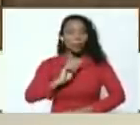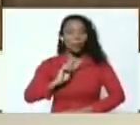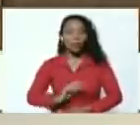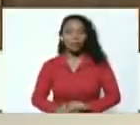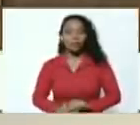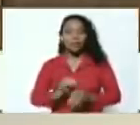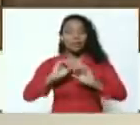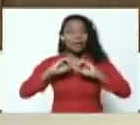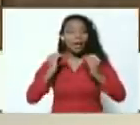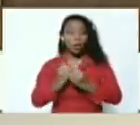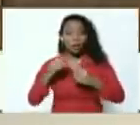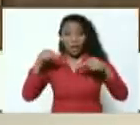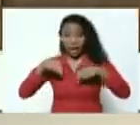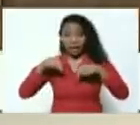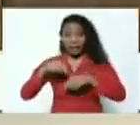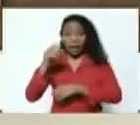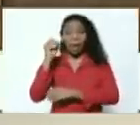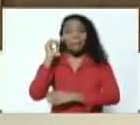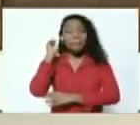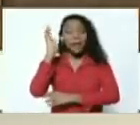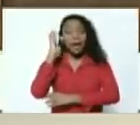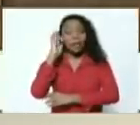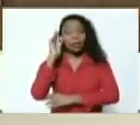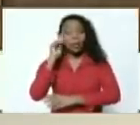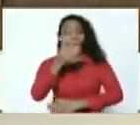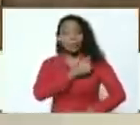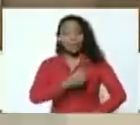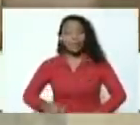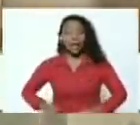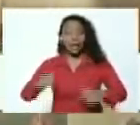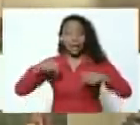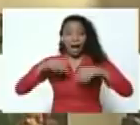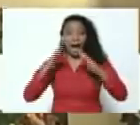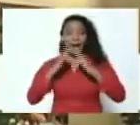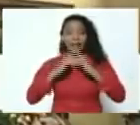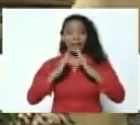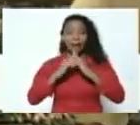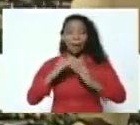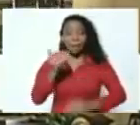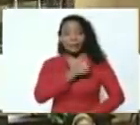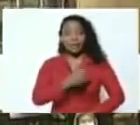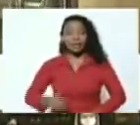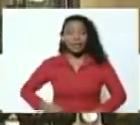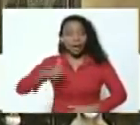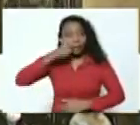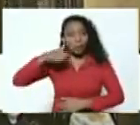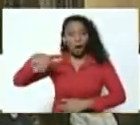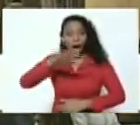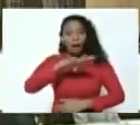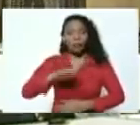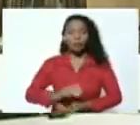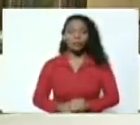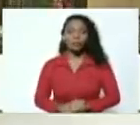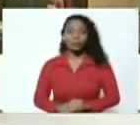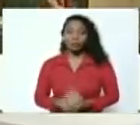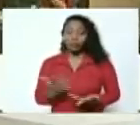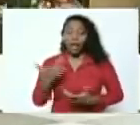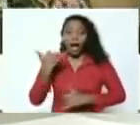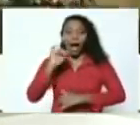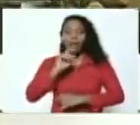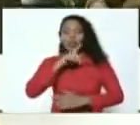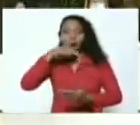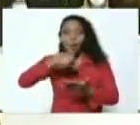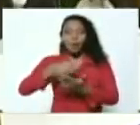salón de este palacio presidencial, de esta casa presidencial, la Casa del Pueblo, bueno, que lleva el nombre de